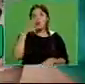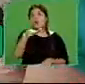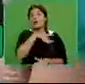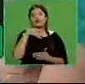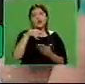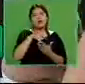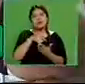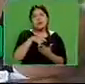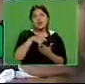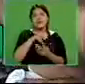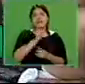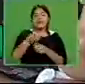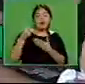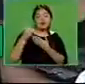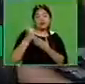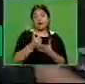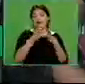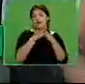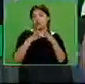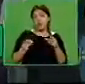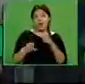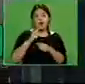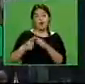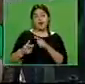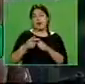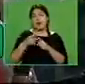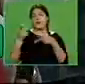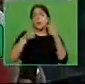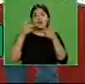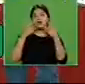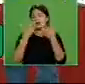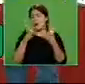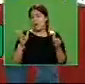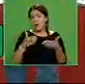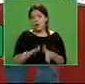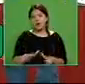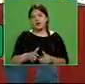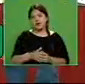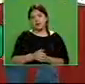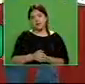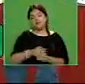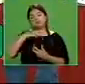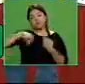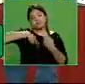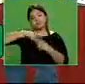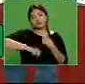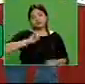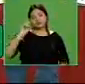ser beneficiaria de todas las políticas públicas de la Revolución Bolivariana.